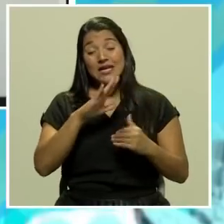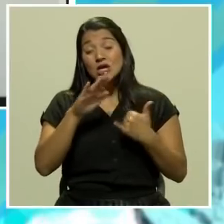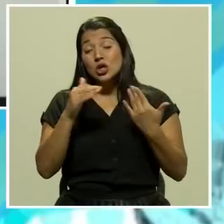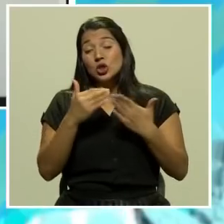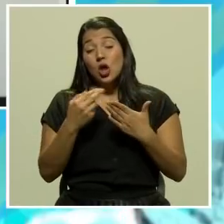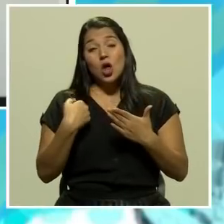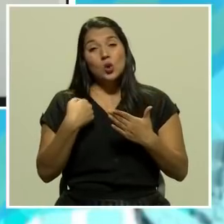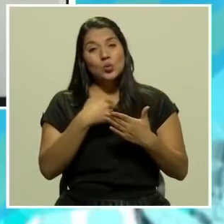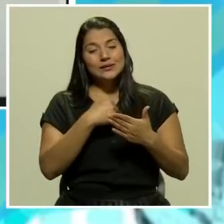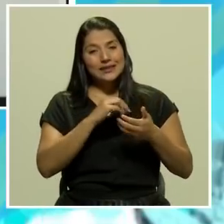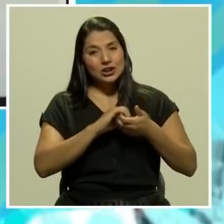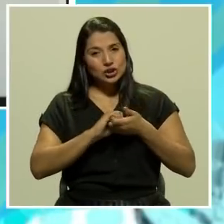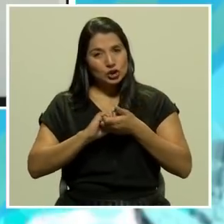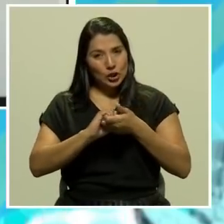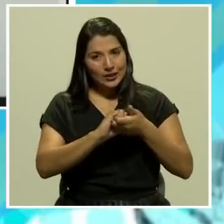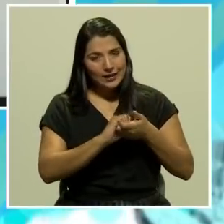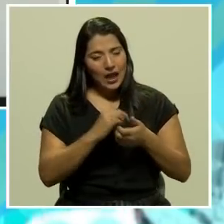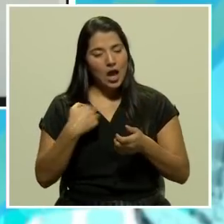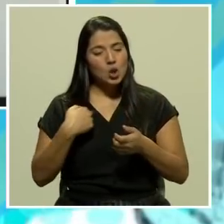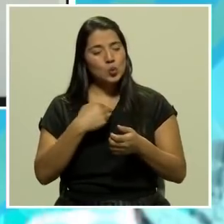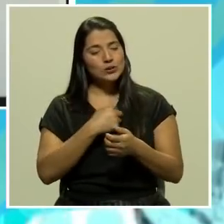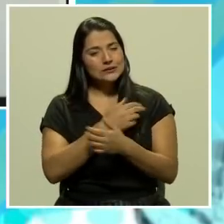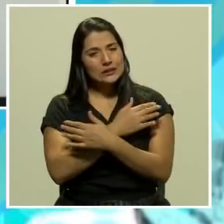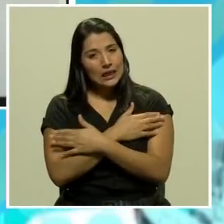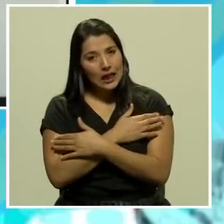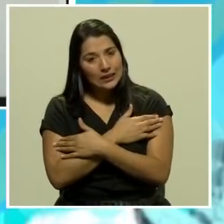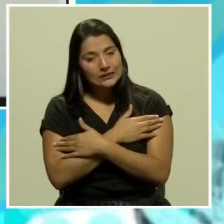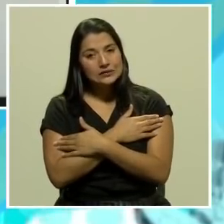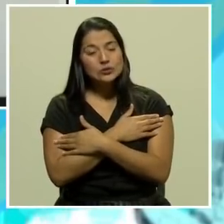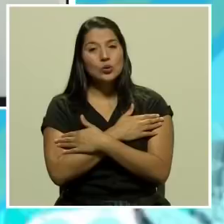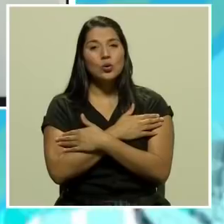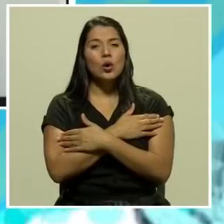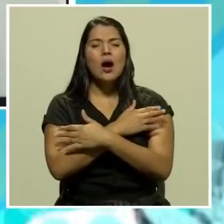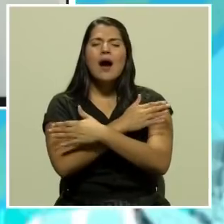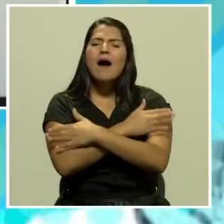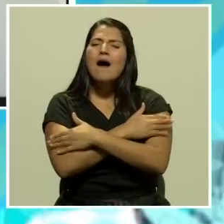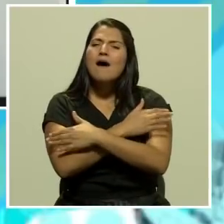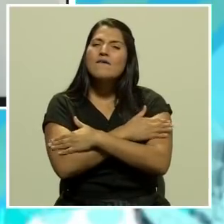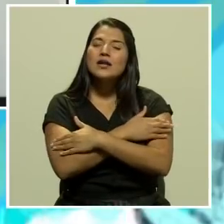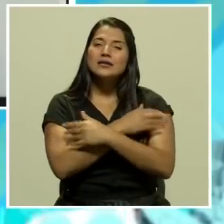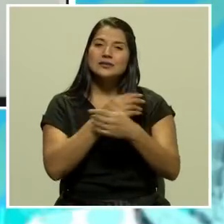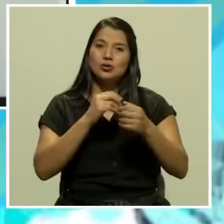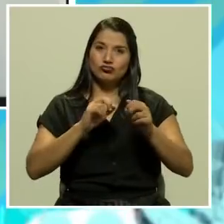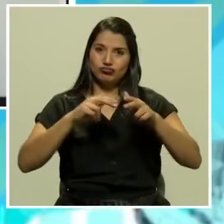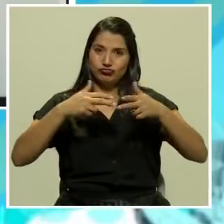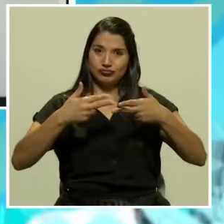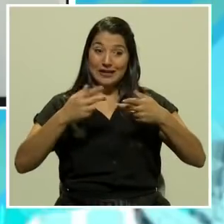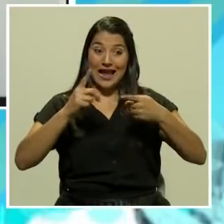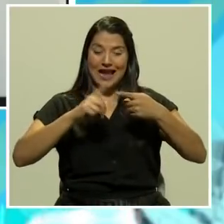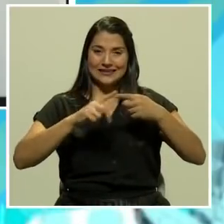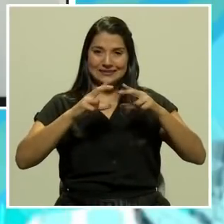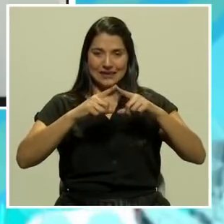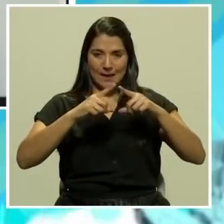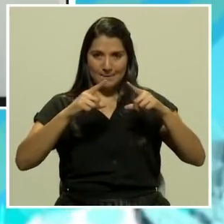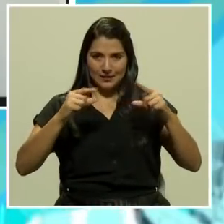nuestra solidaridad, nuestro cariño, un abrazo virtual hasta